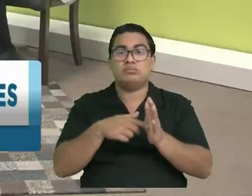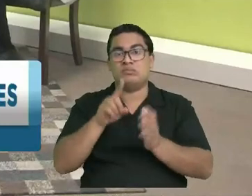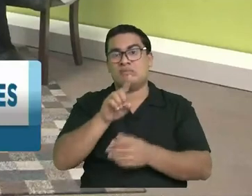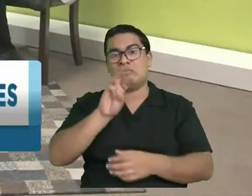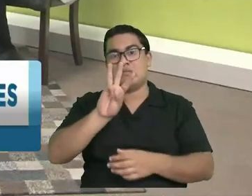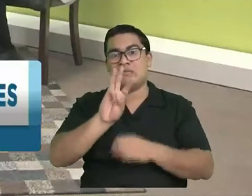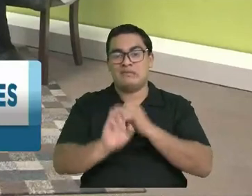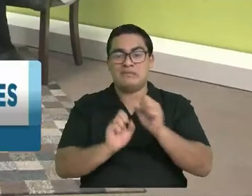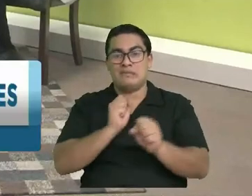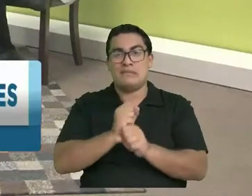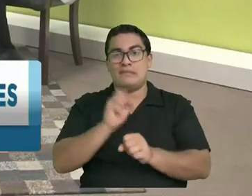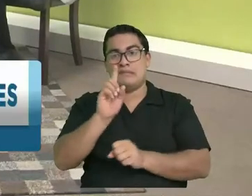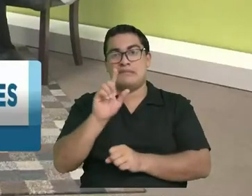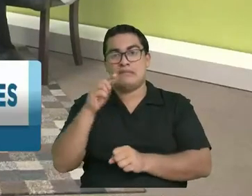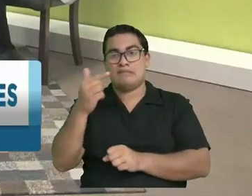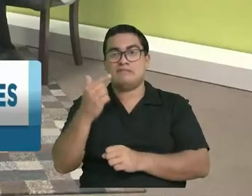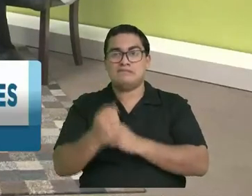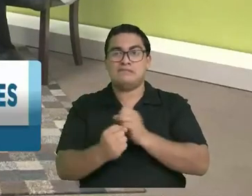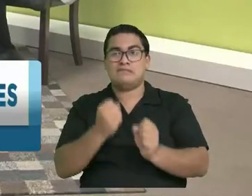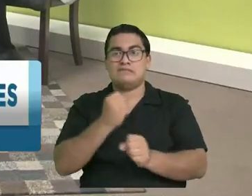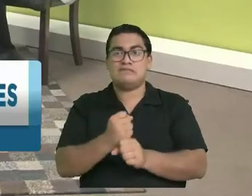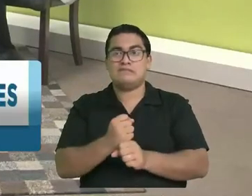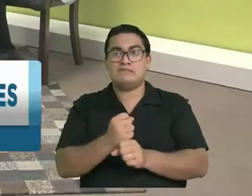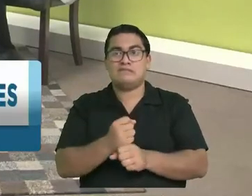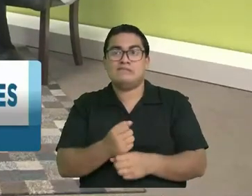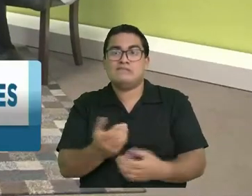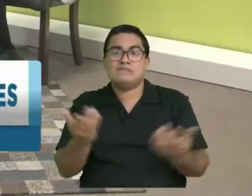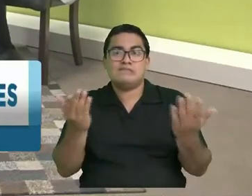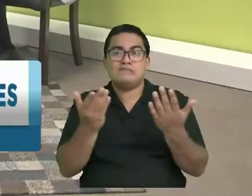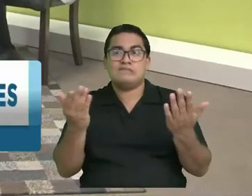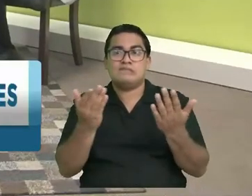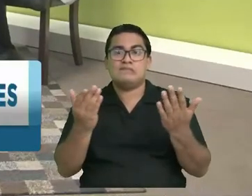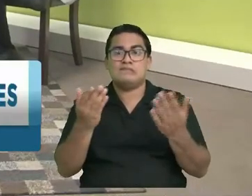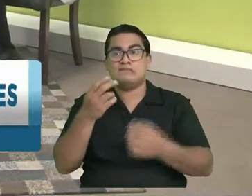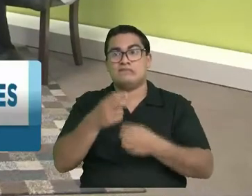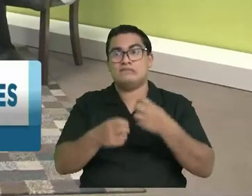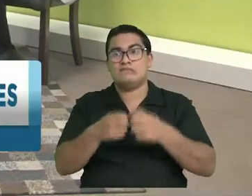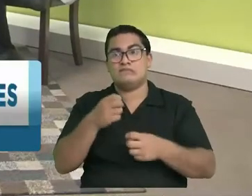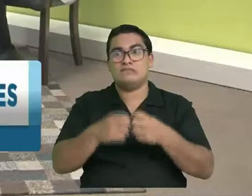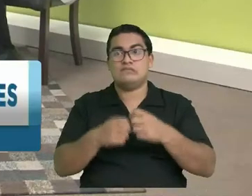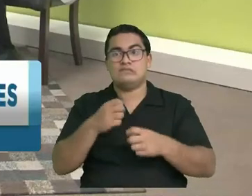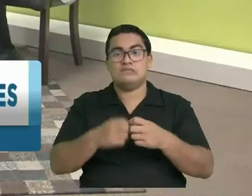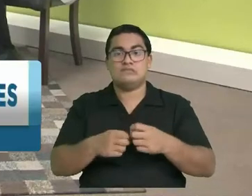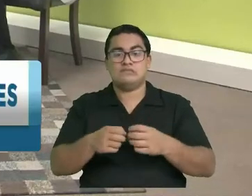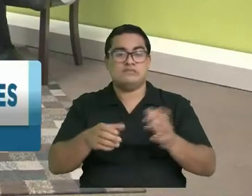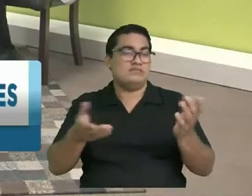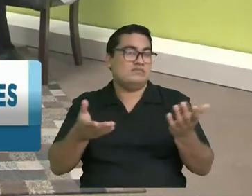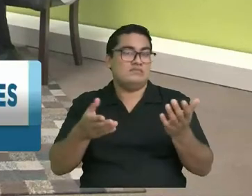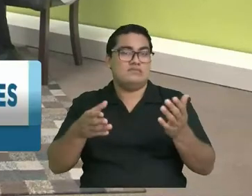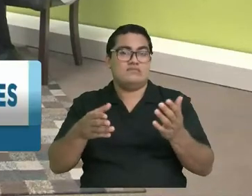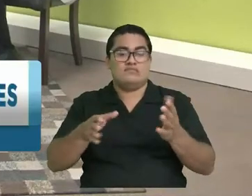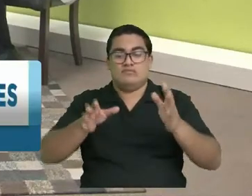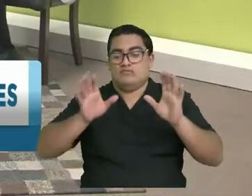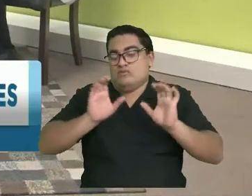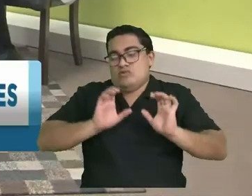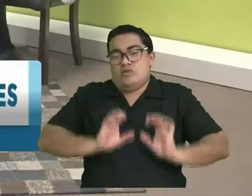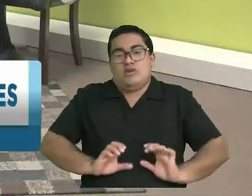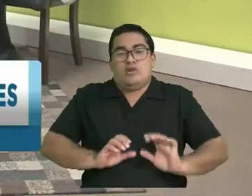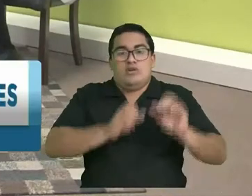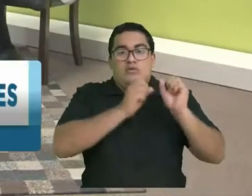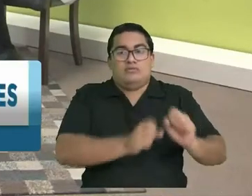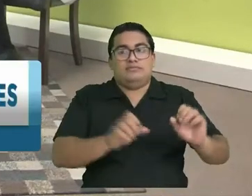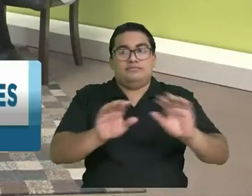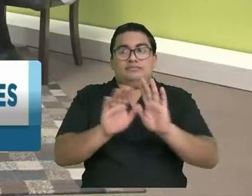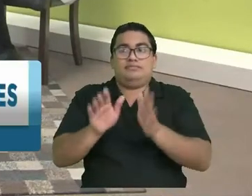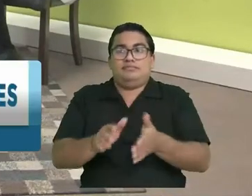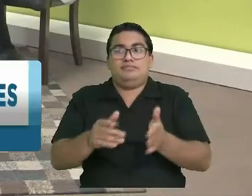17. Ah, en la etapa de desarrollo es fundamental, correcto, ¿cierto? Que en realidad no son deformidades, son problemas de postura. El muchacho o la